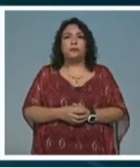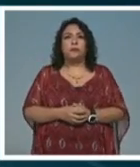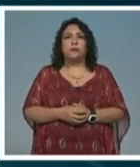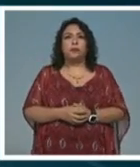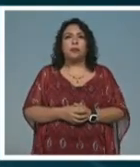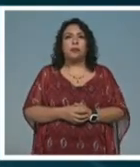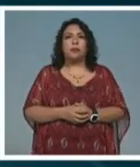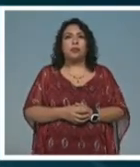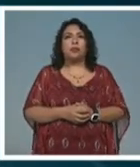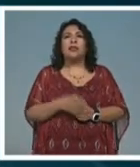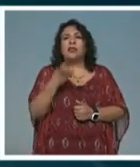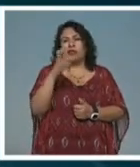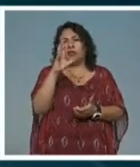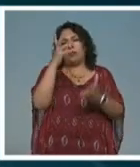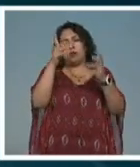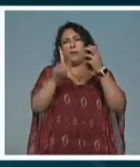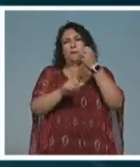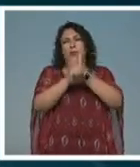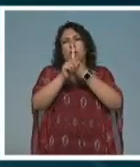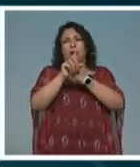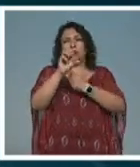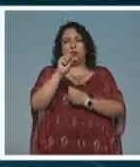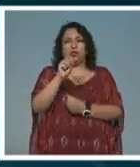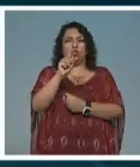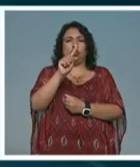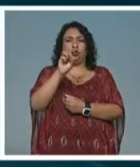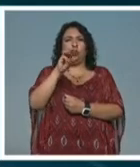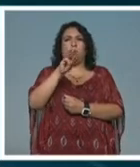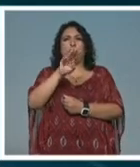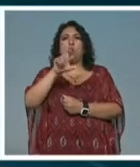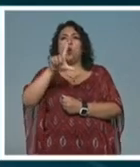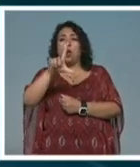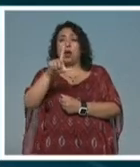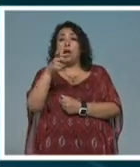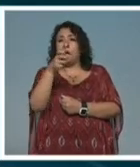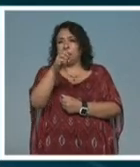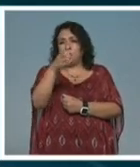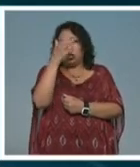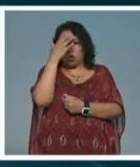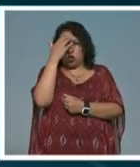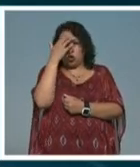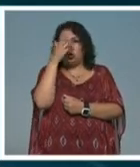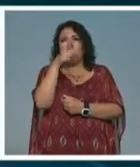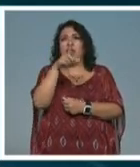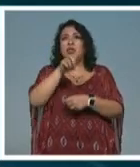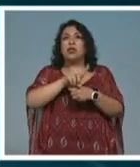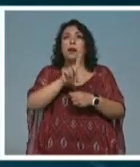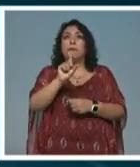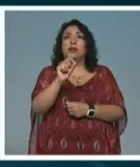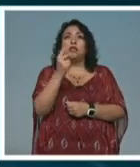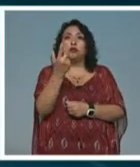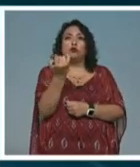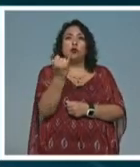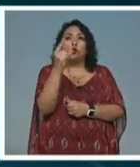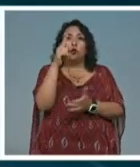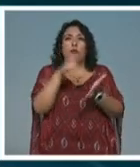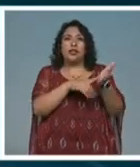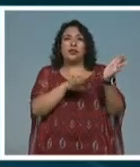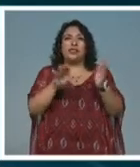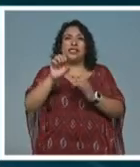Estos hechos, los disturbios de Stonewall, que así están conocidos, ocurrieron en el 28 de junio de